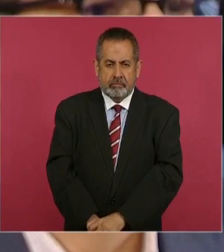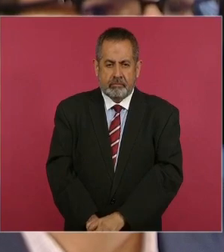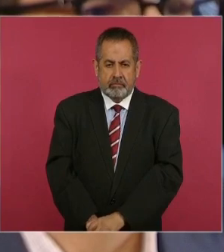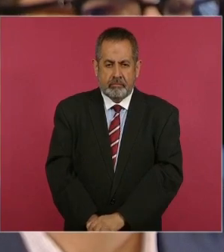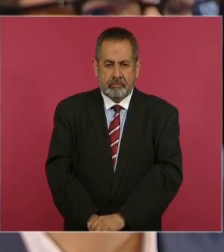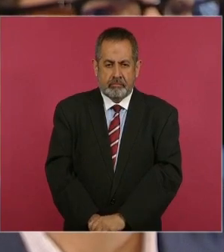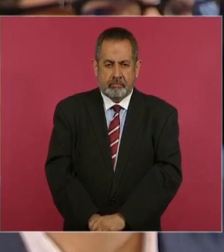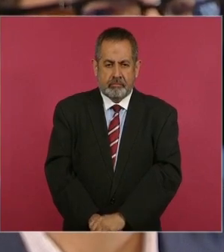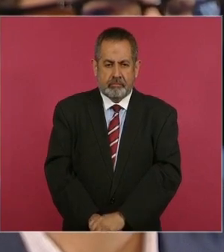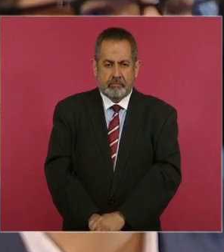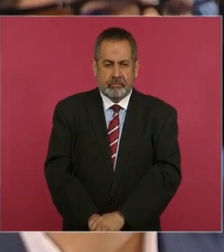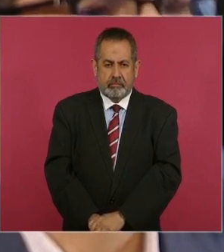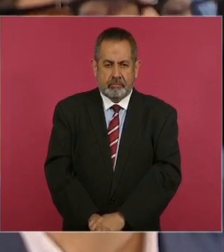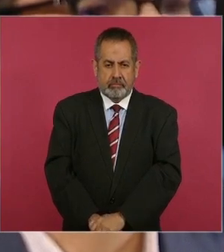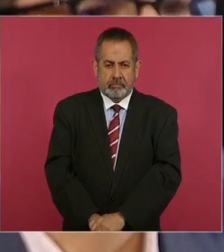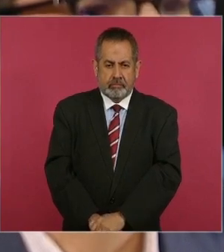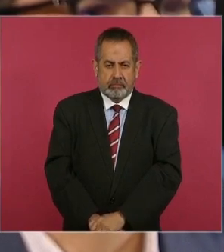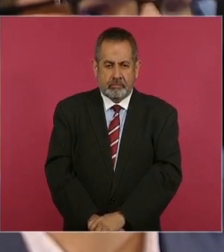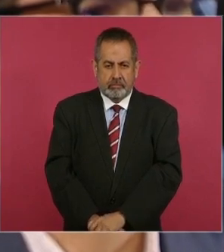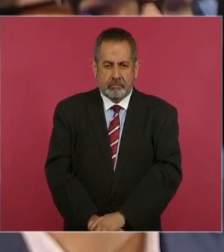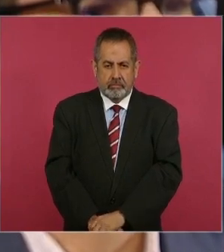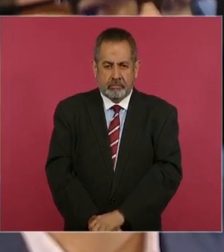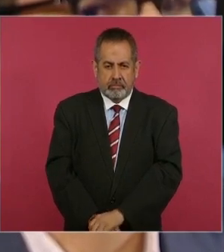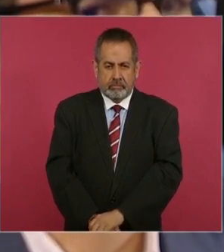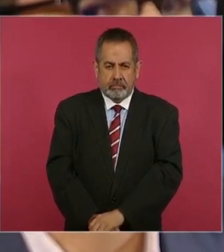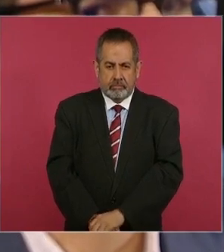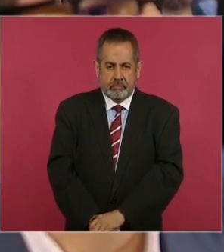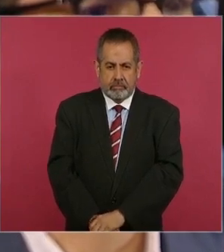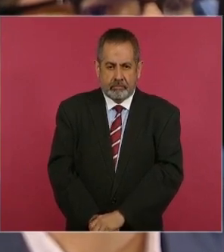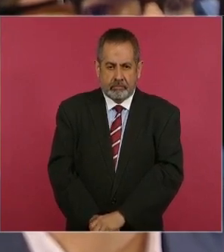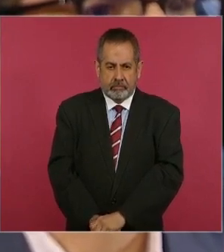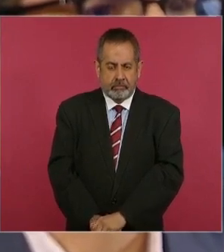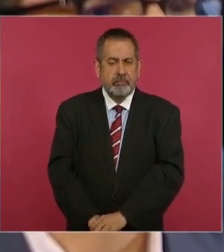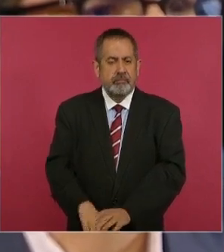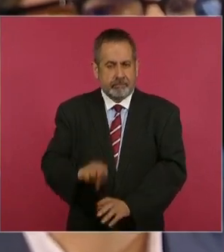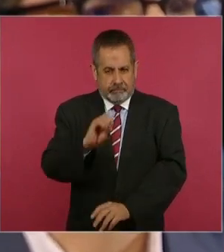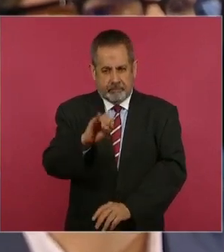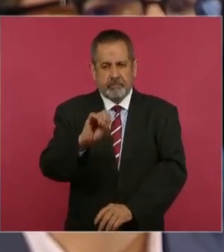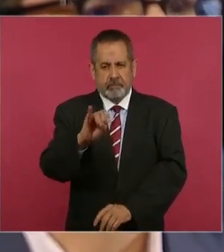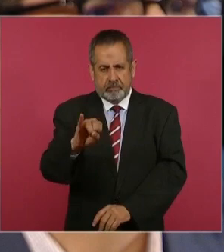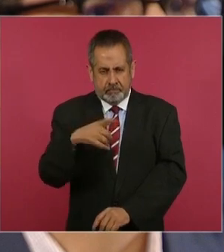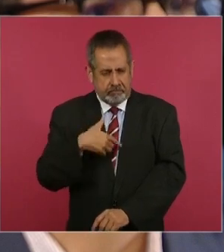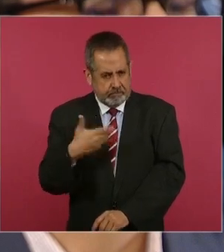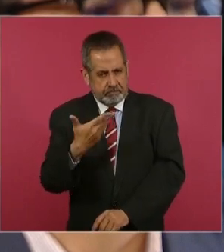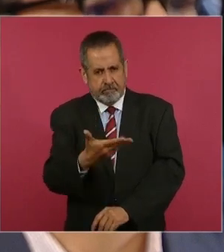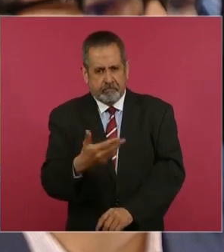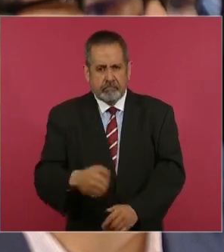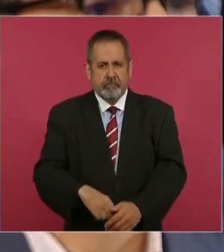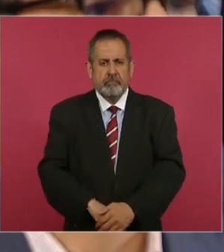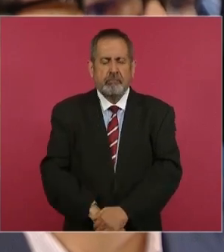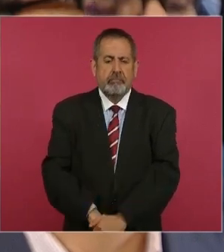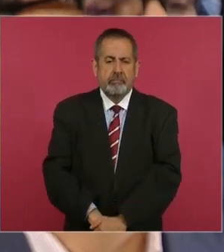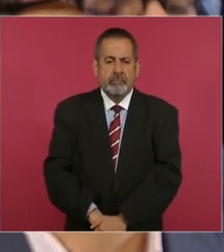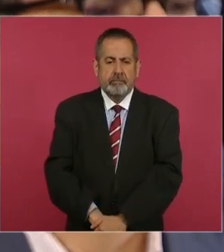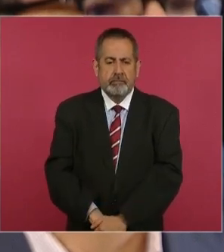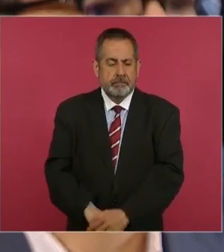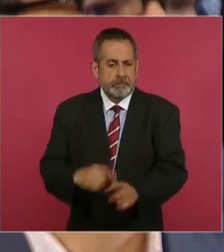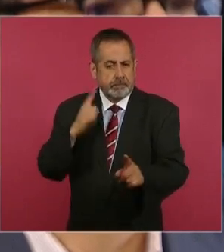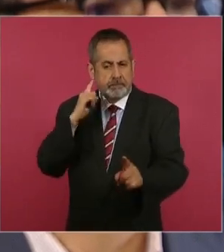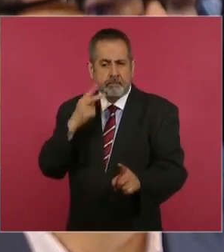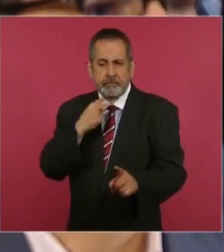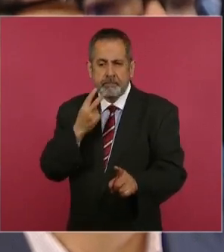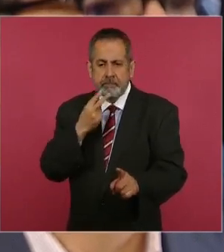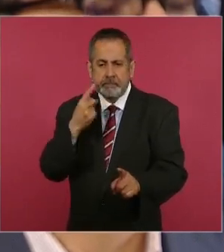la creación de un comité ya se tiene formalmente por escrito diría elas que diría la tesorería que diría el